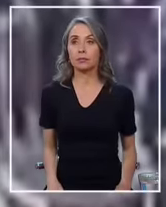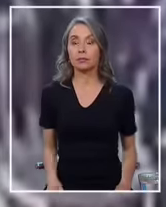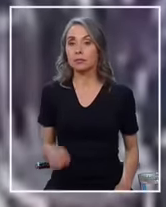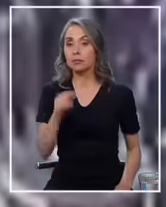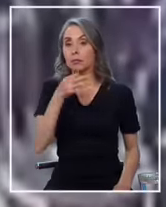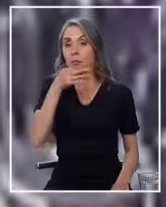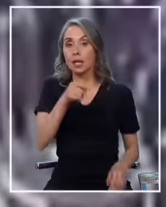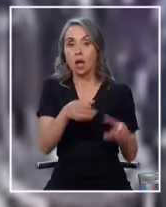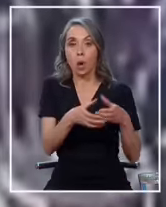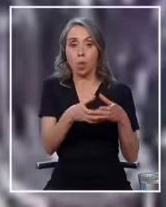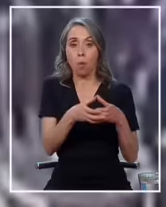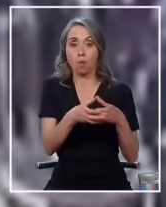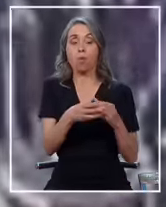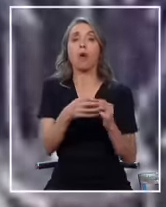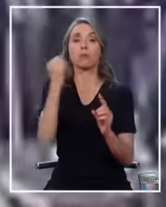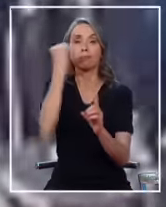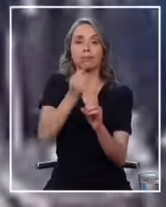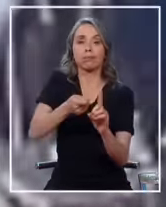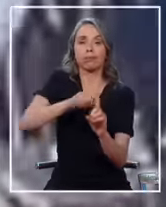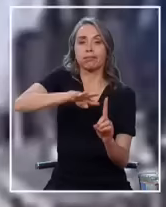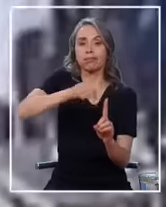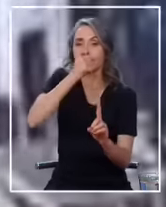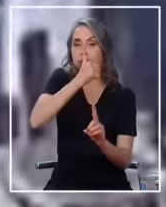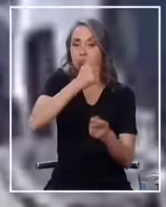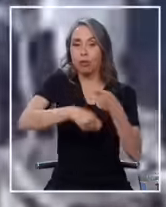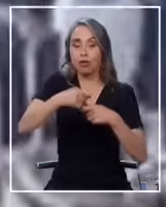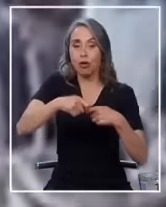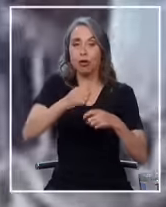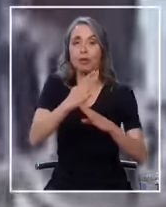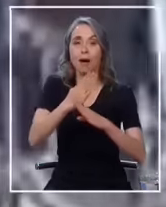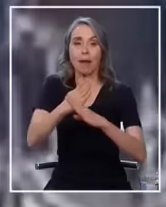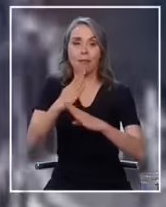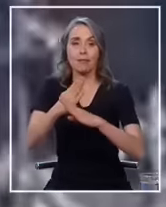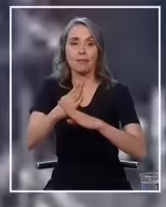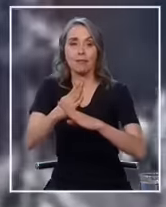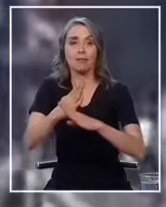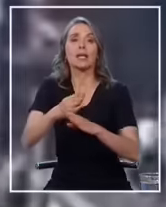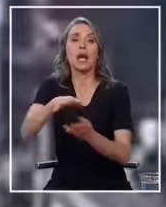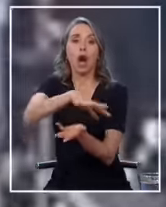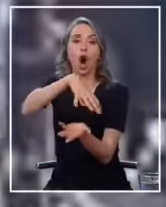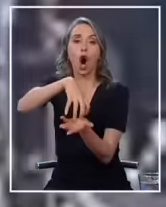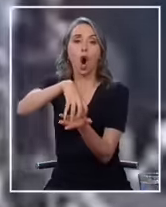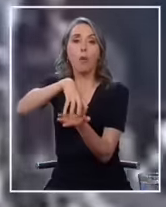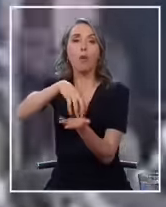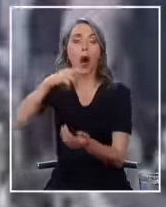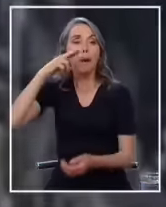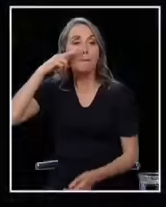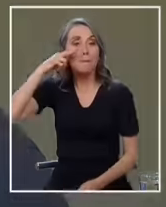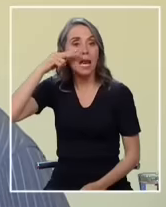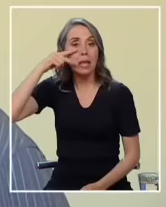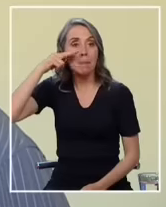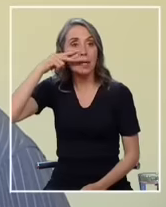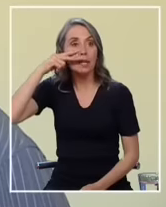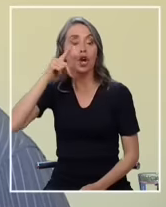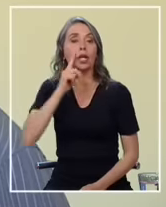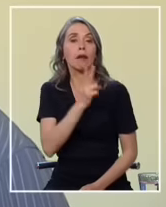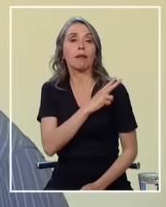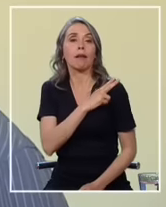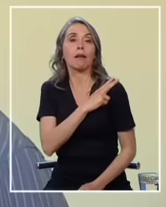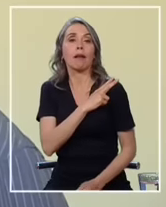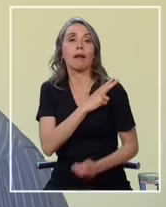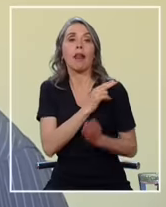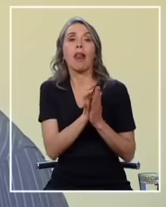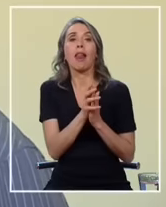Se trataba de una organización criminal destinada al tráfico de drogas en la comuna de Melipilla, que estaba liderada